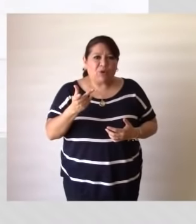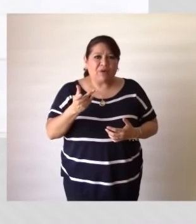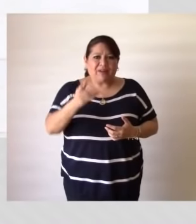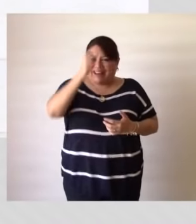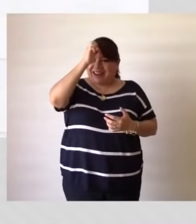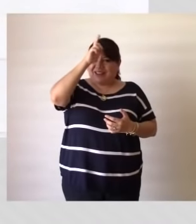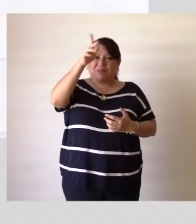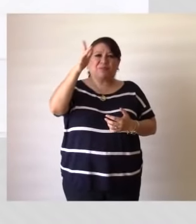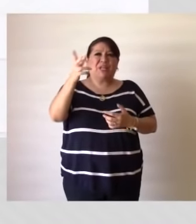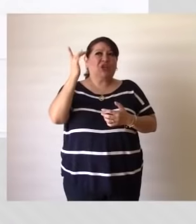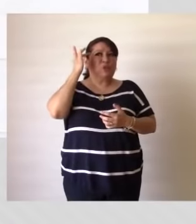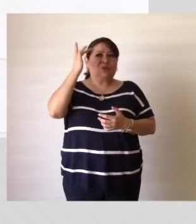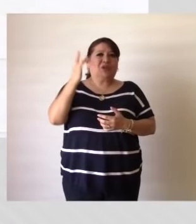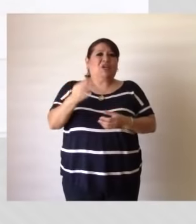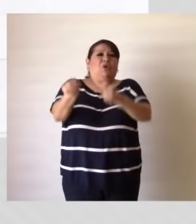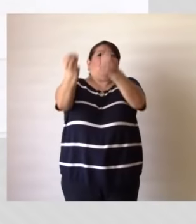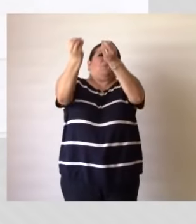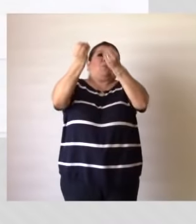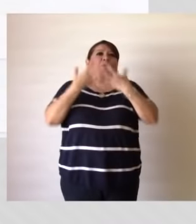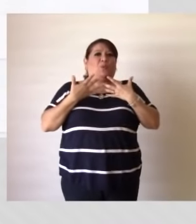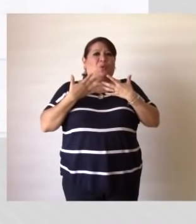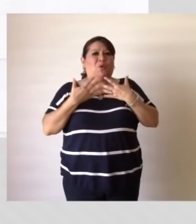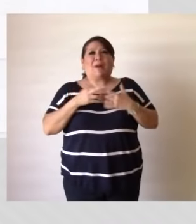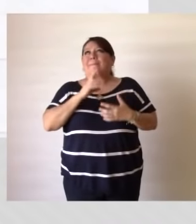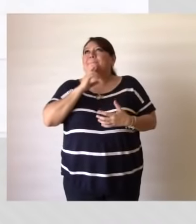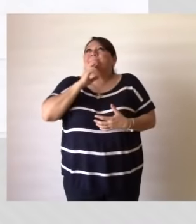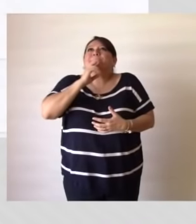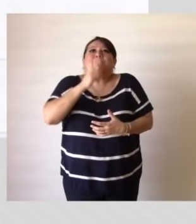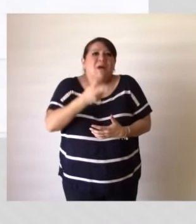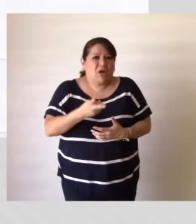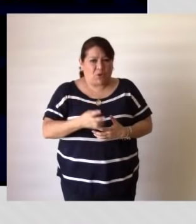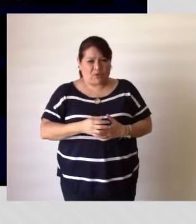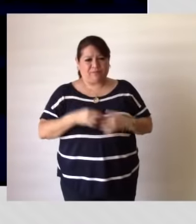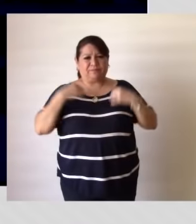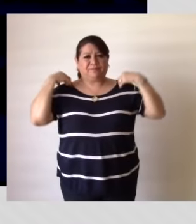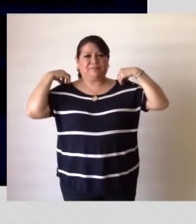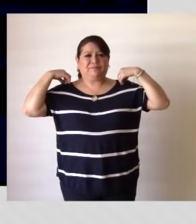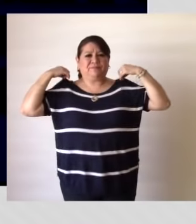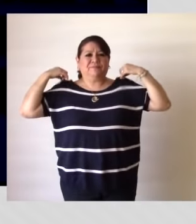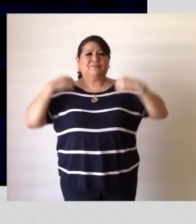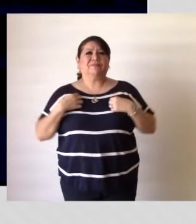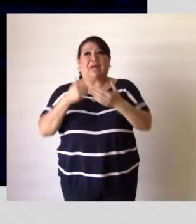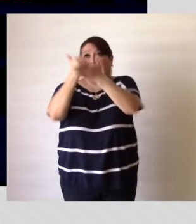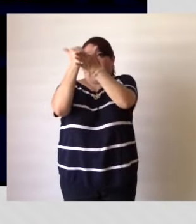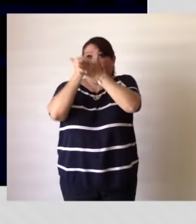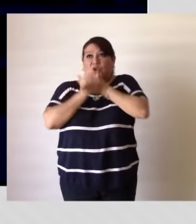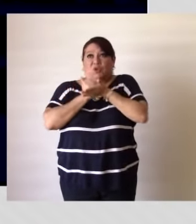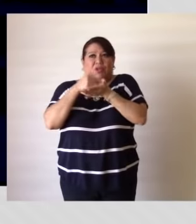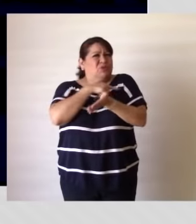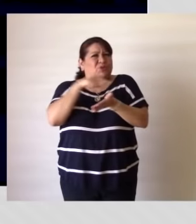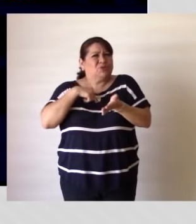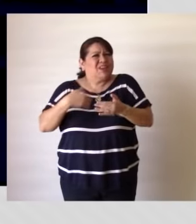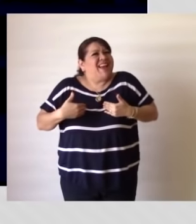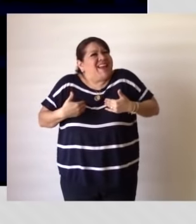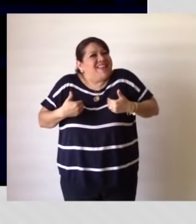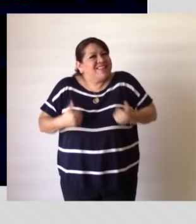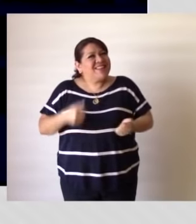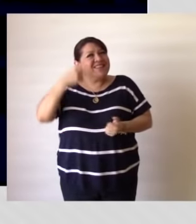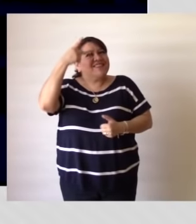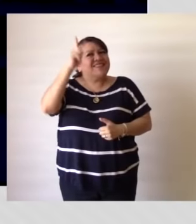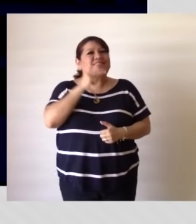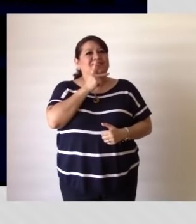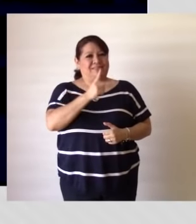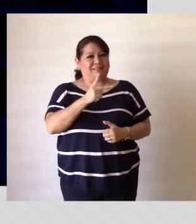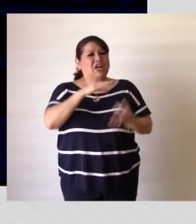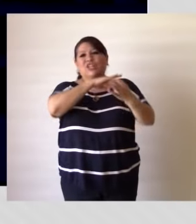del espíritu santo es darnos lo mejor ayudarnos a entender todas las bendiciones que hemos